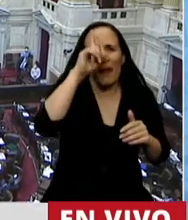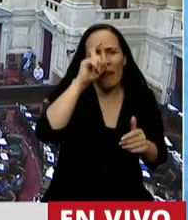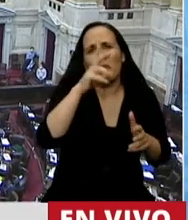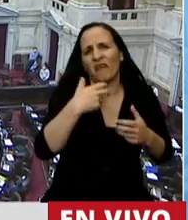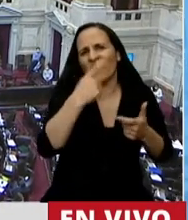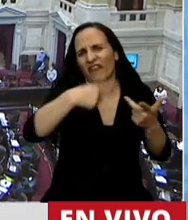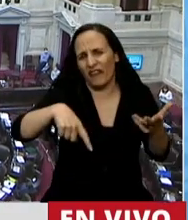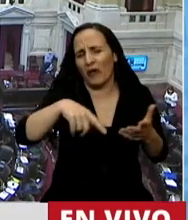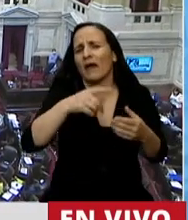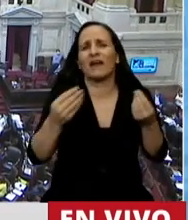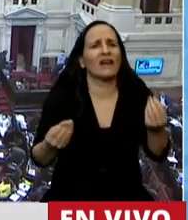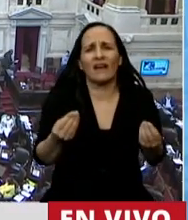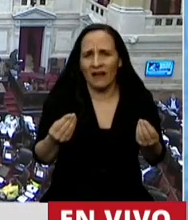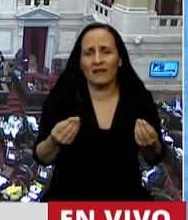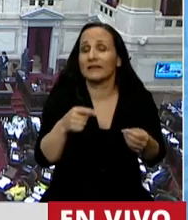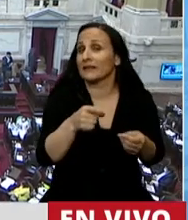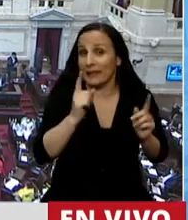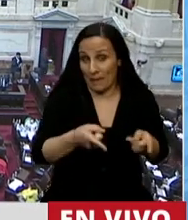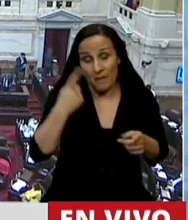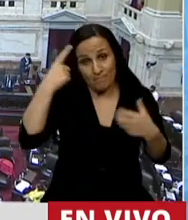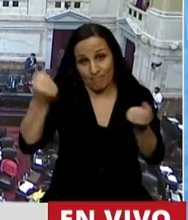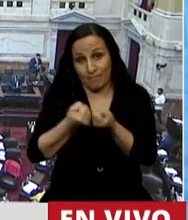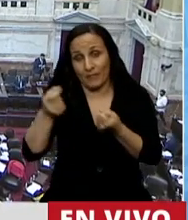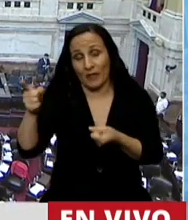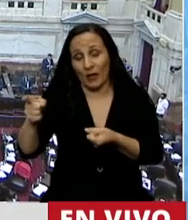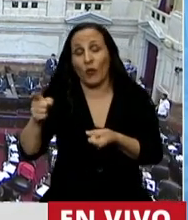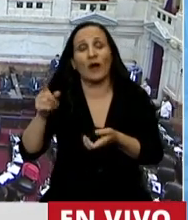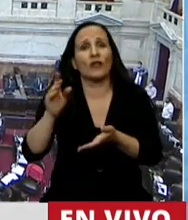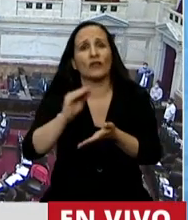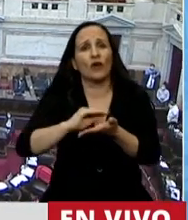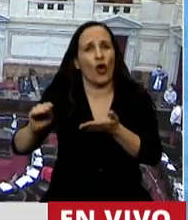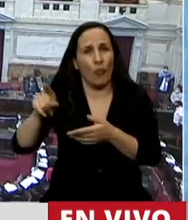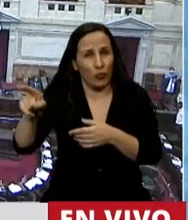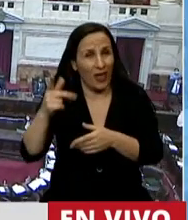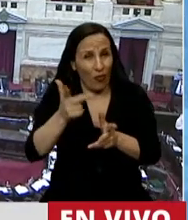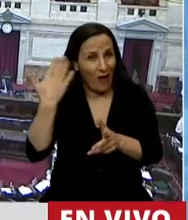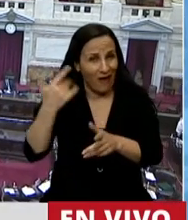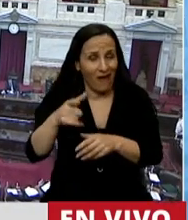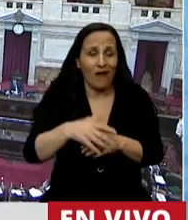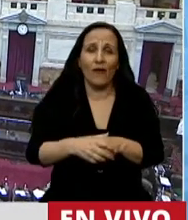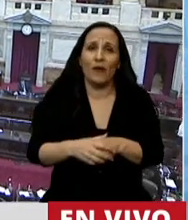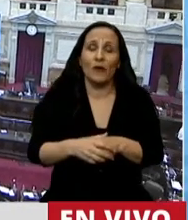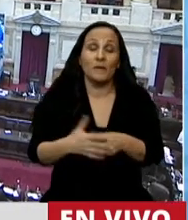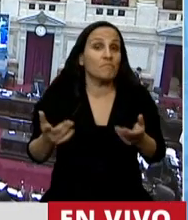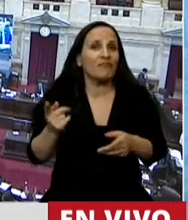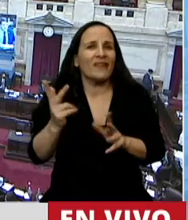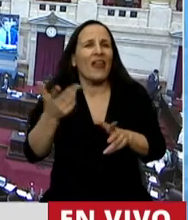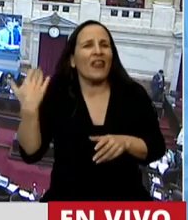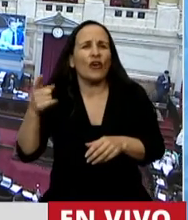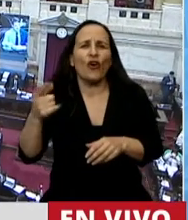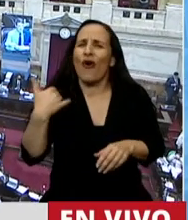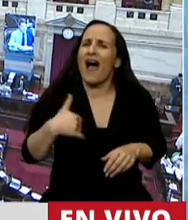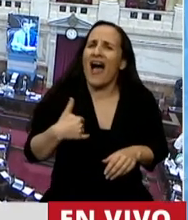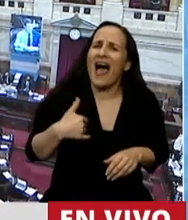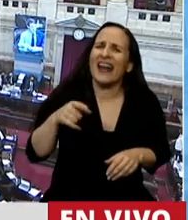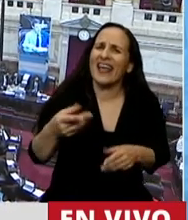sanitario también, y ahí comparto con el diputado Buca algo muy interesante que dijo, la Argentina tiene que dejar